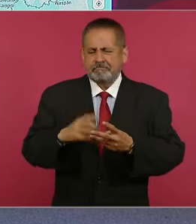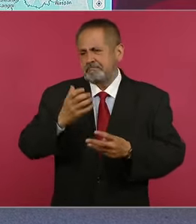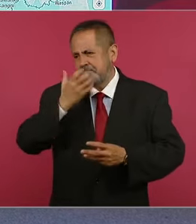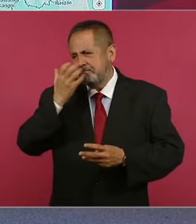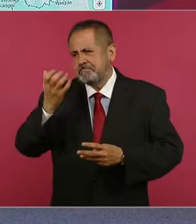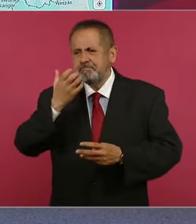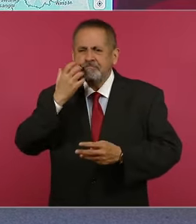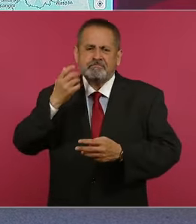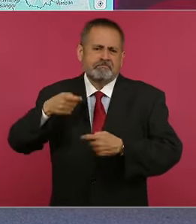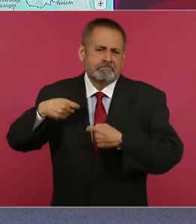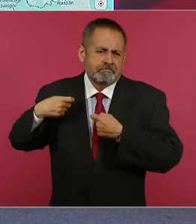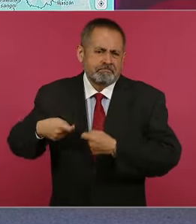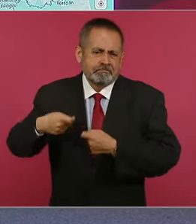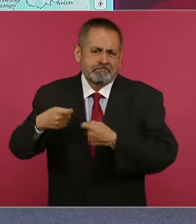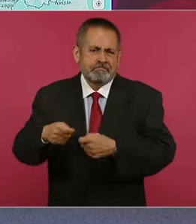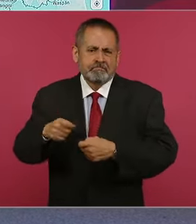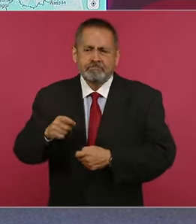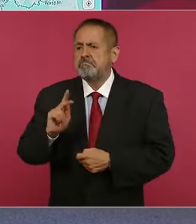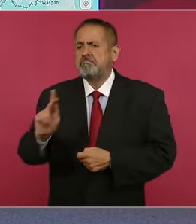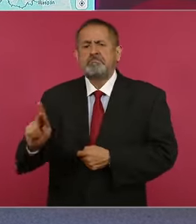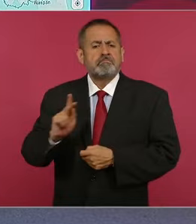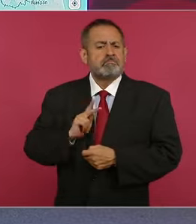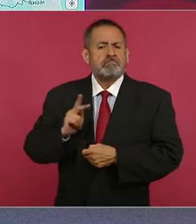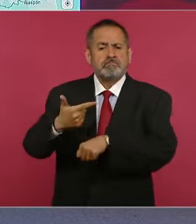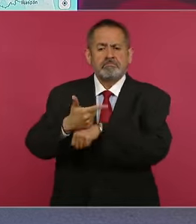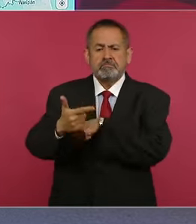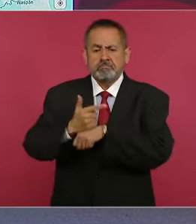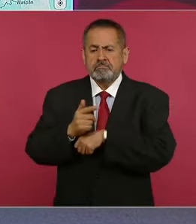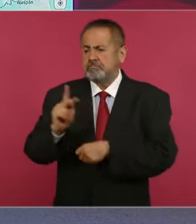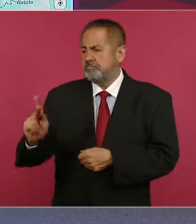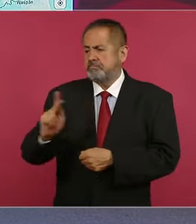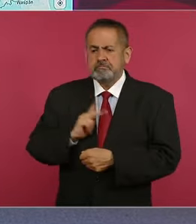costumbres, tradiciones, somos iguales.